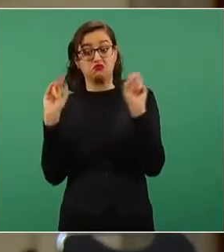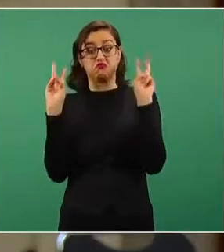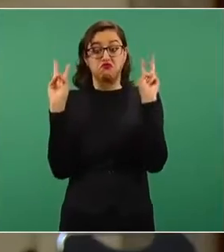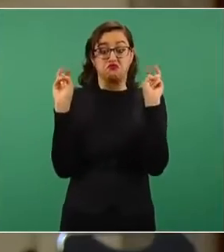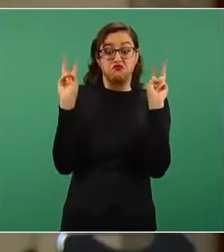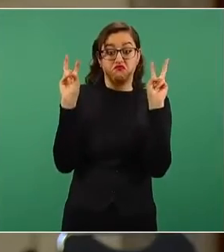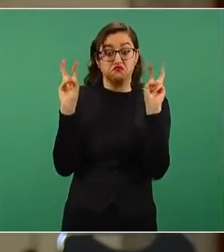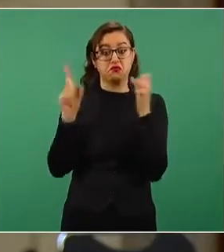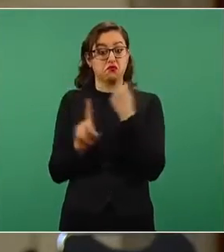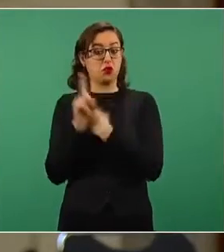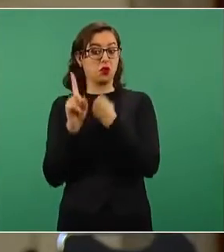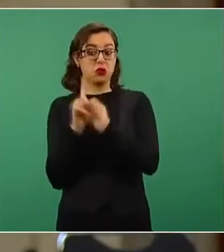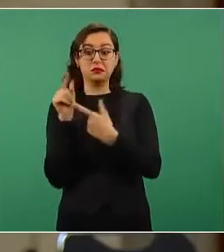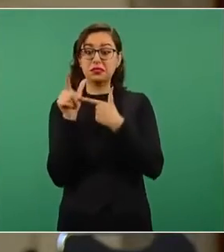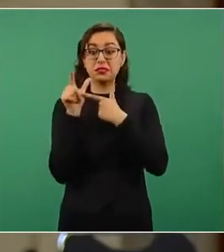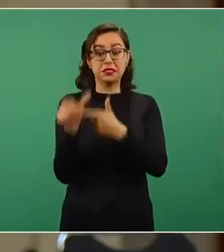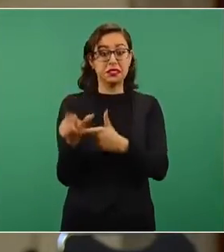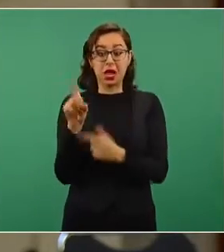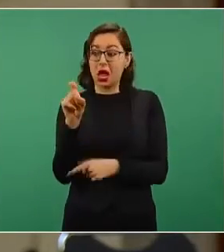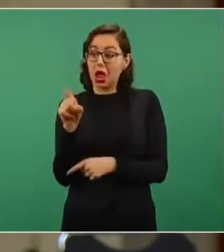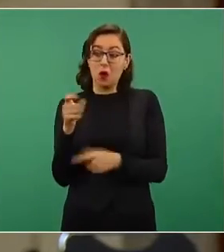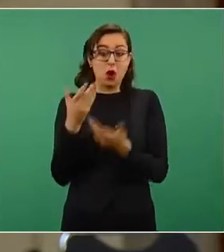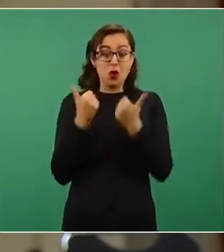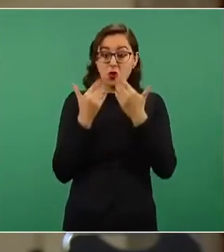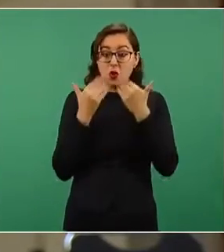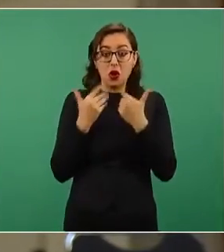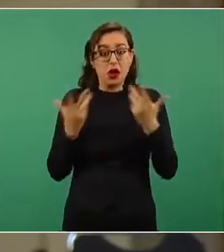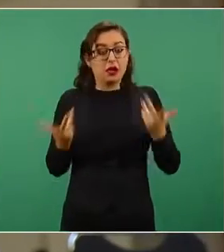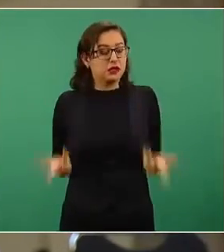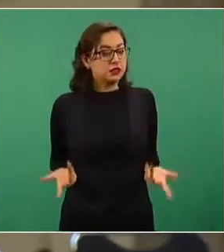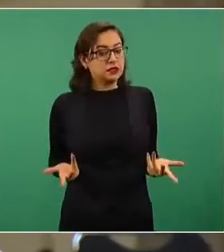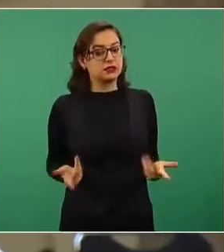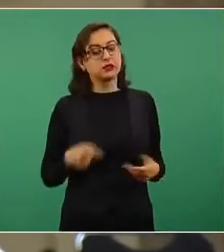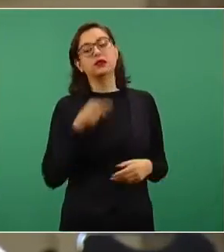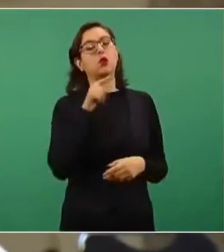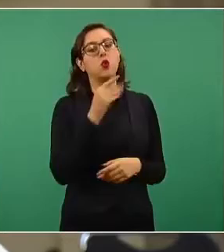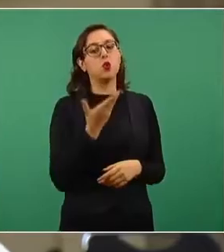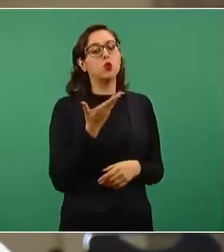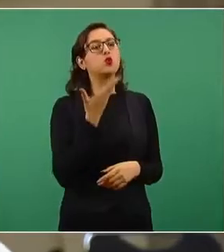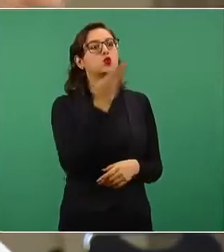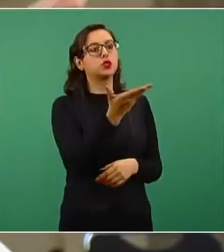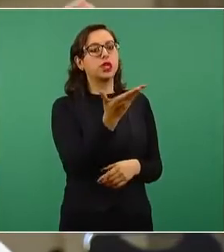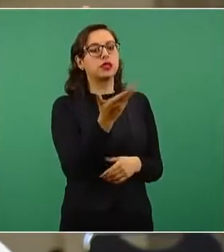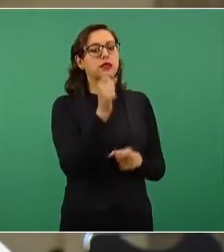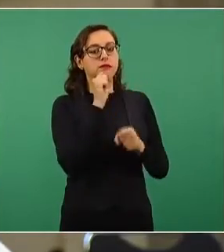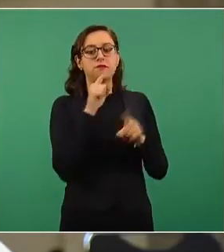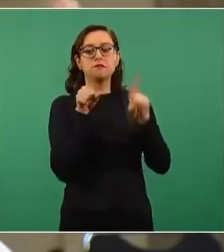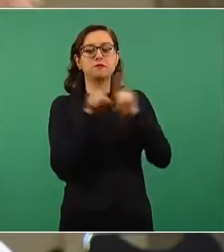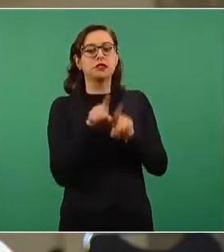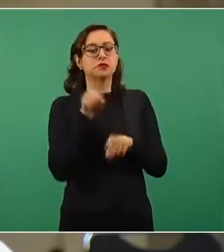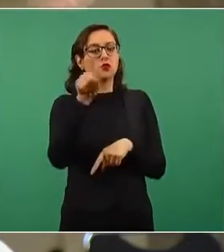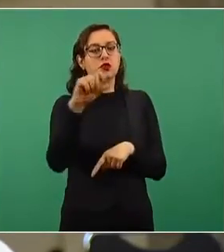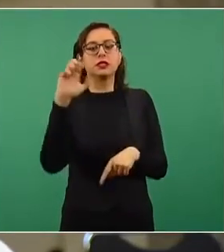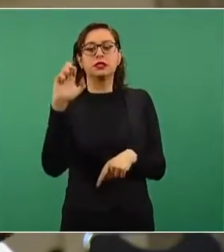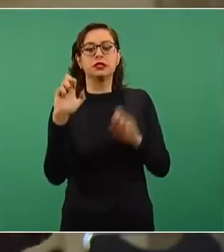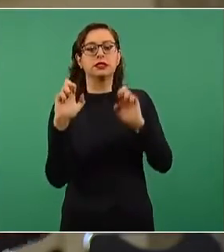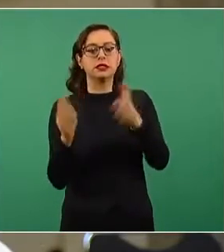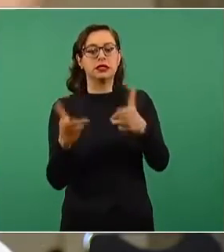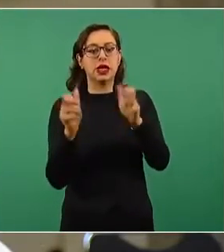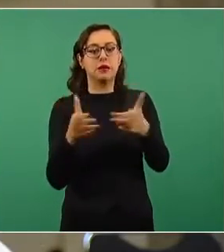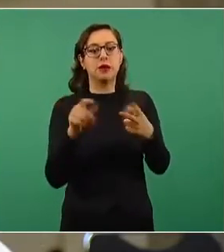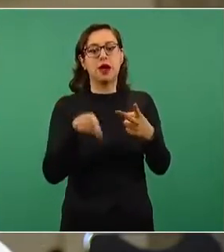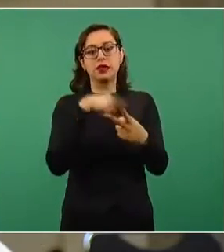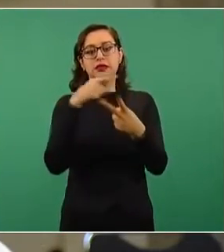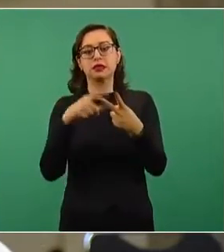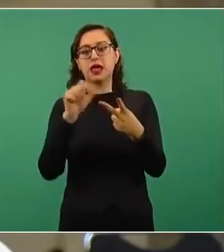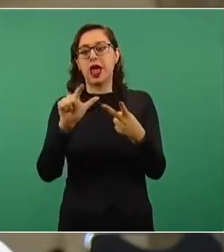conflicto, usted maneja, está haciendo el mismo trato con el caso de Chiapas, con el caso de Aldama,